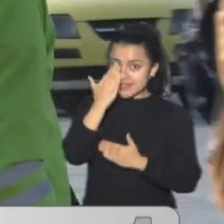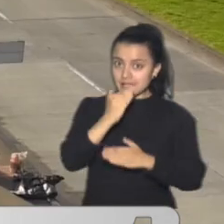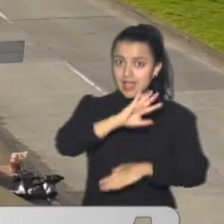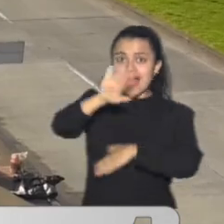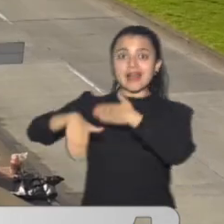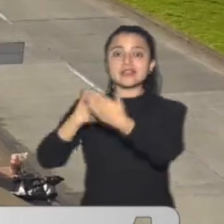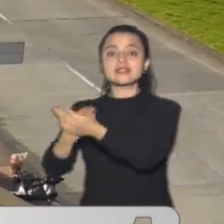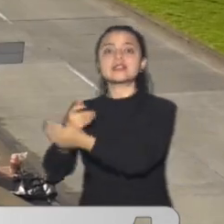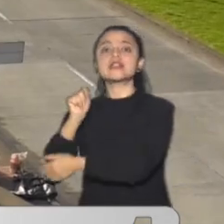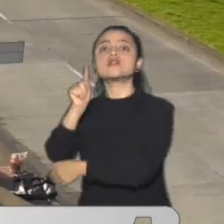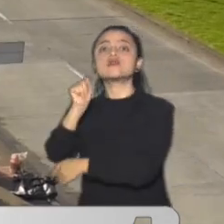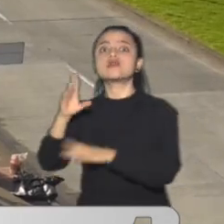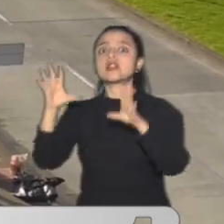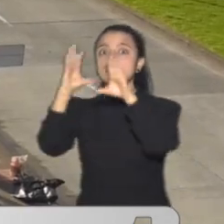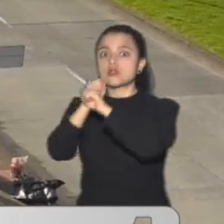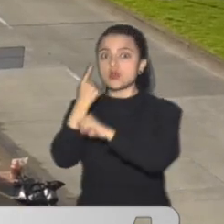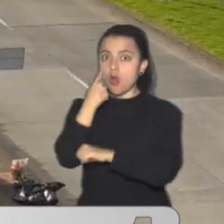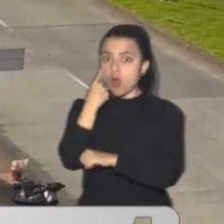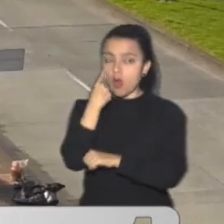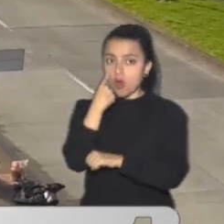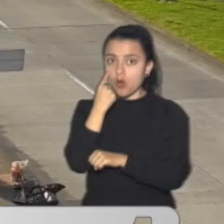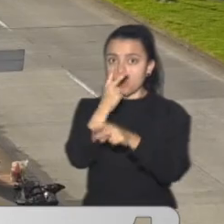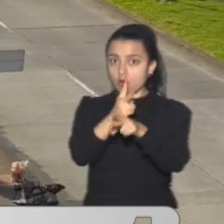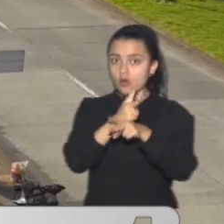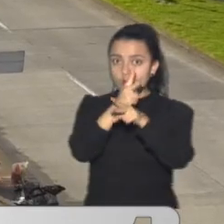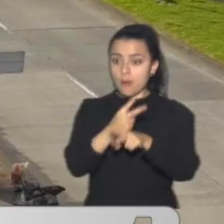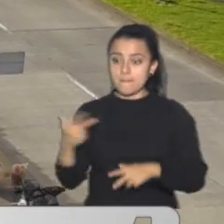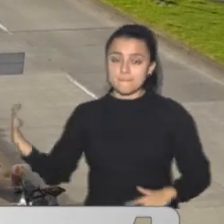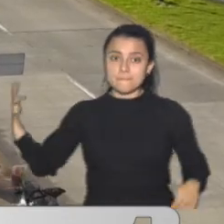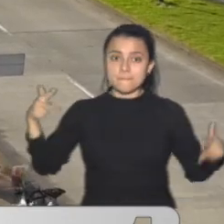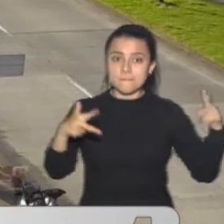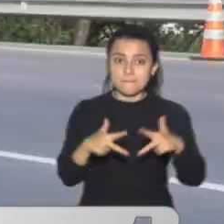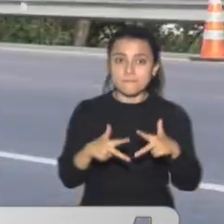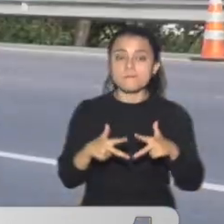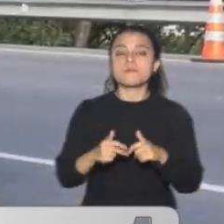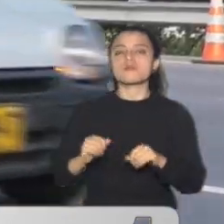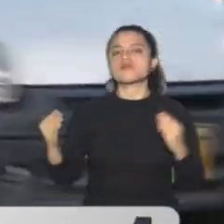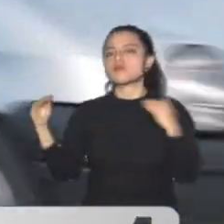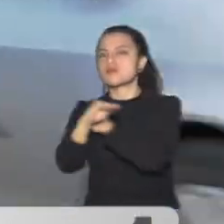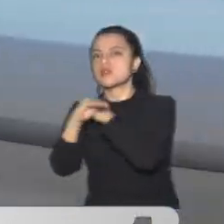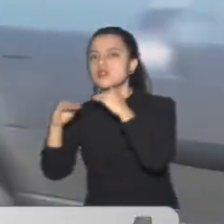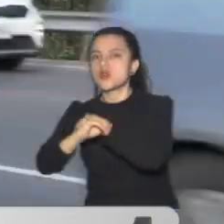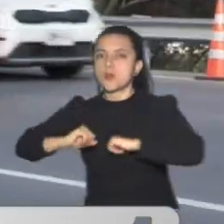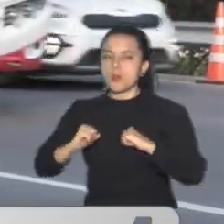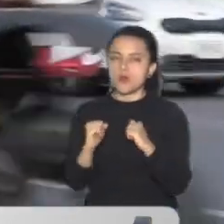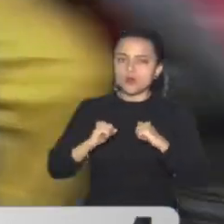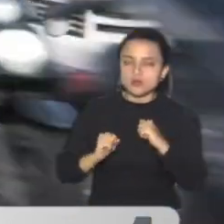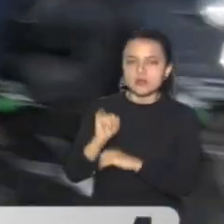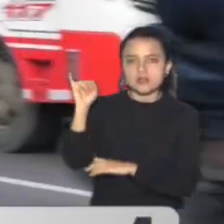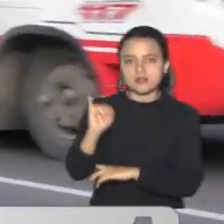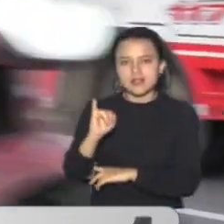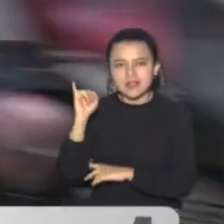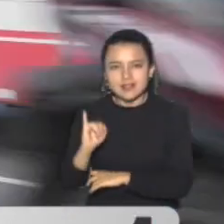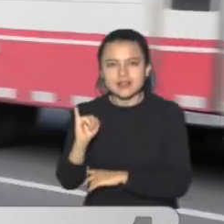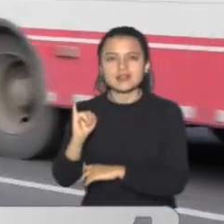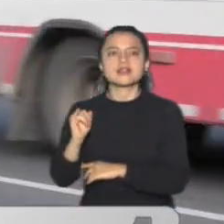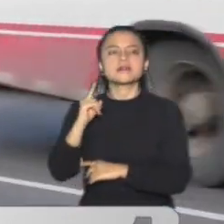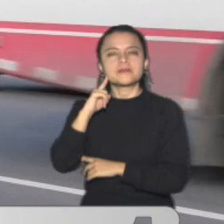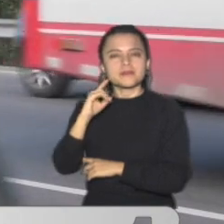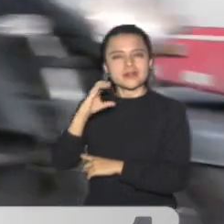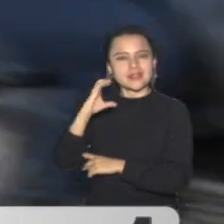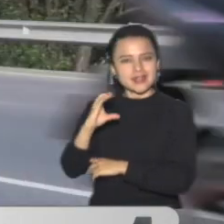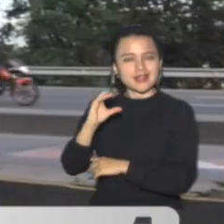indicarles de que en el corredor vial de bogotá ibagué cajamarca calarcá la paila en el valle